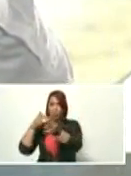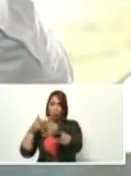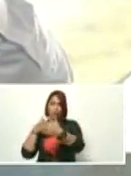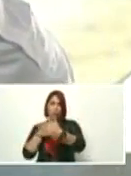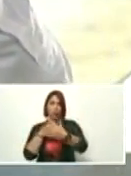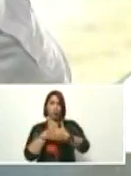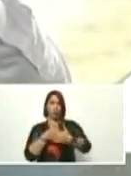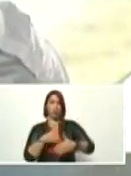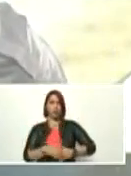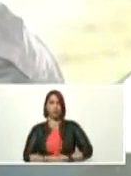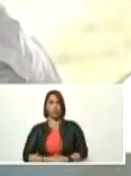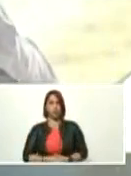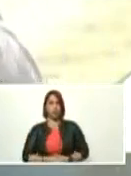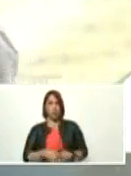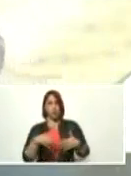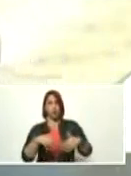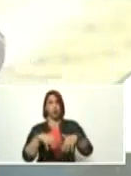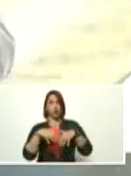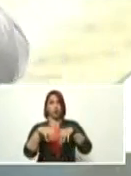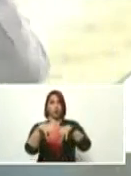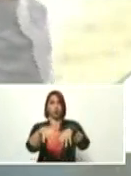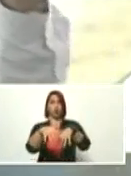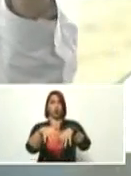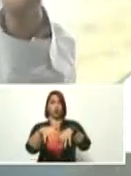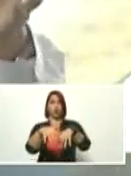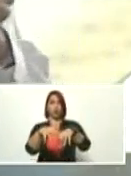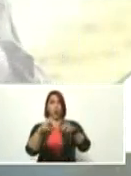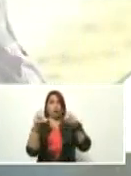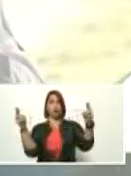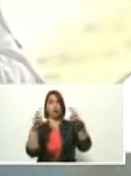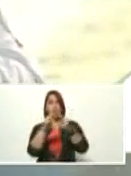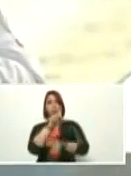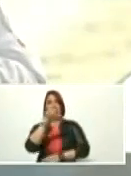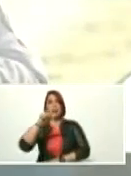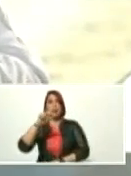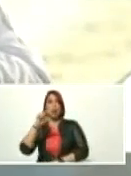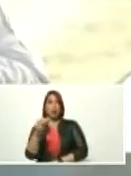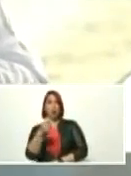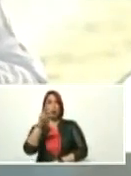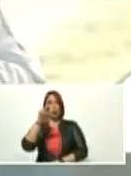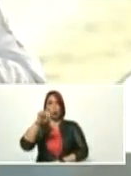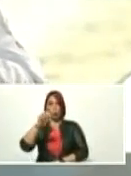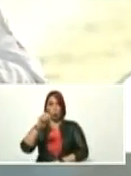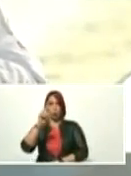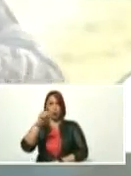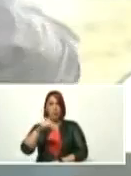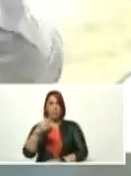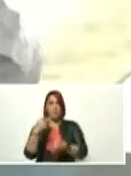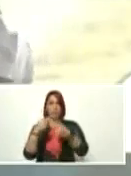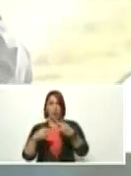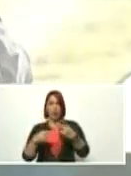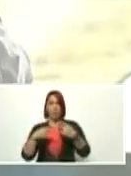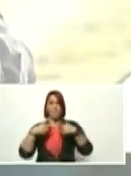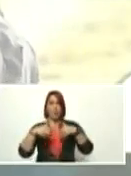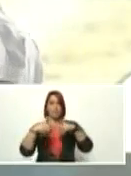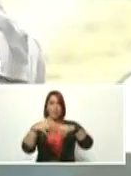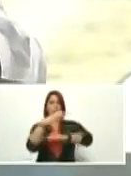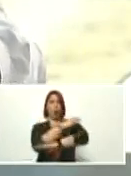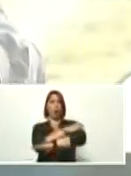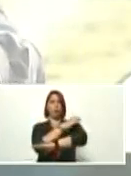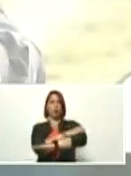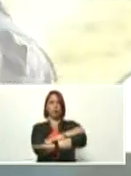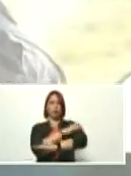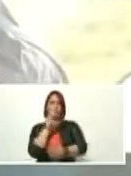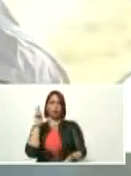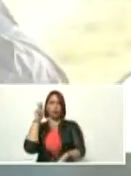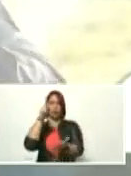contra los manifestantes del Puente Llaguno y contraparte de los manifestantes de la oposición que llegaron a la